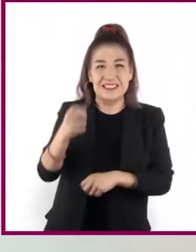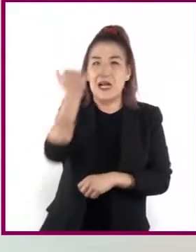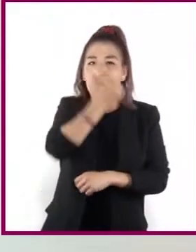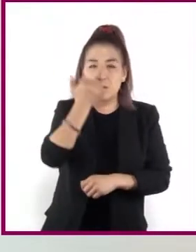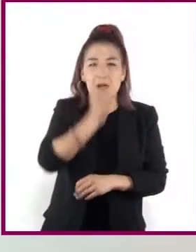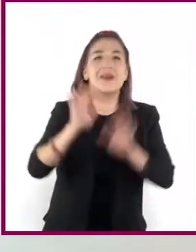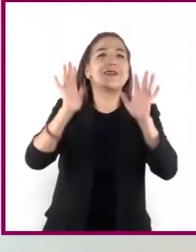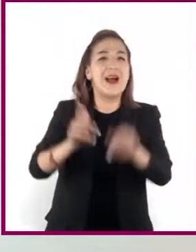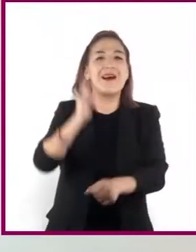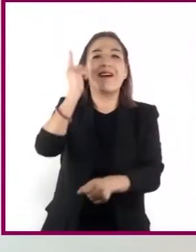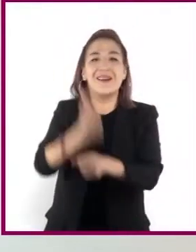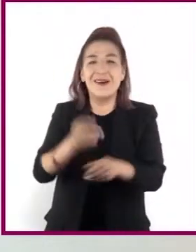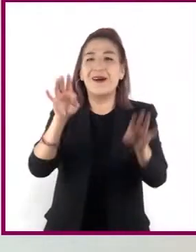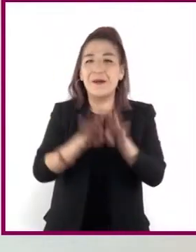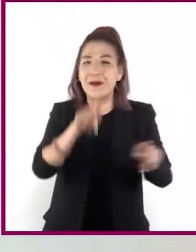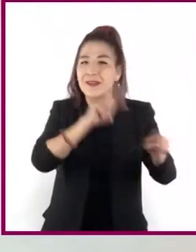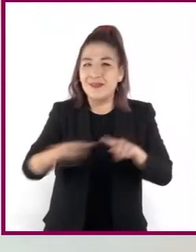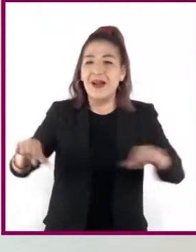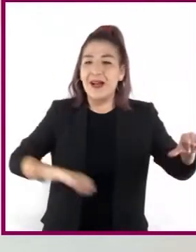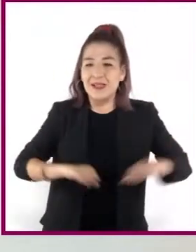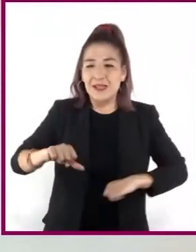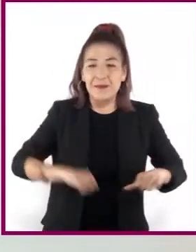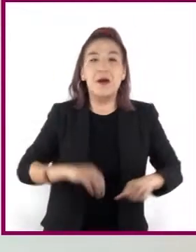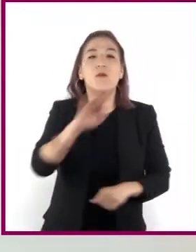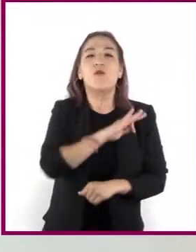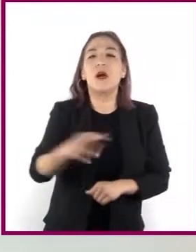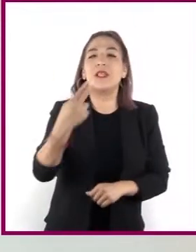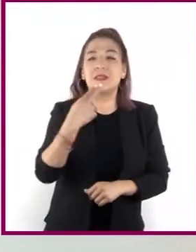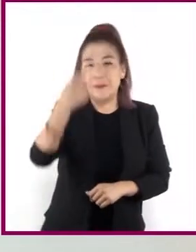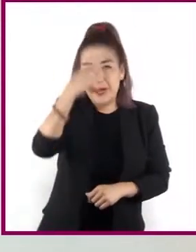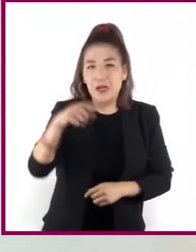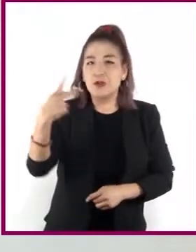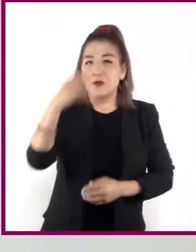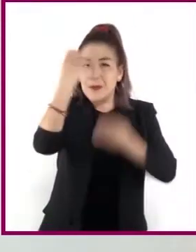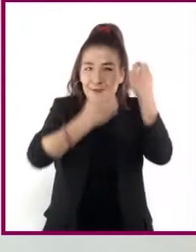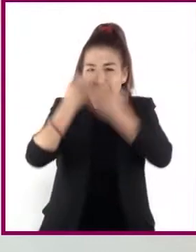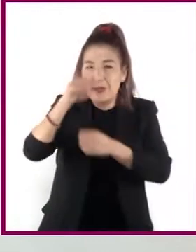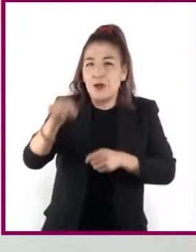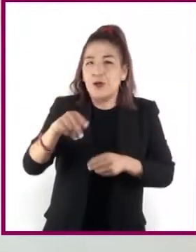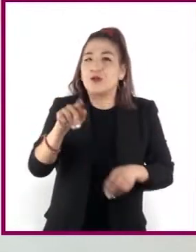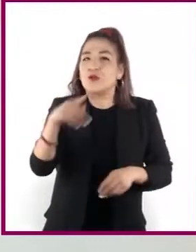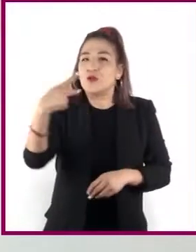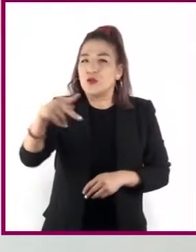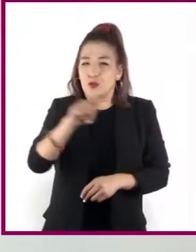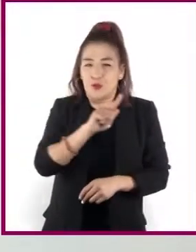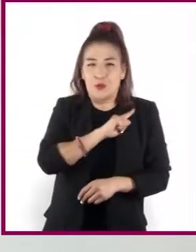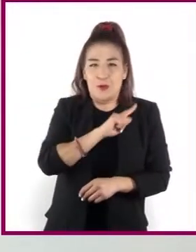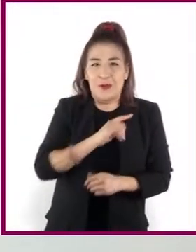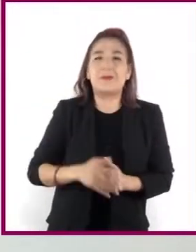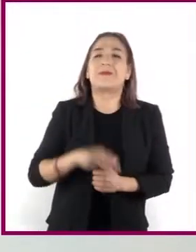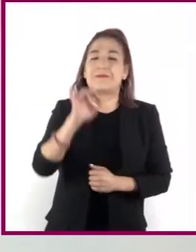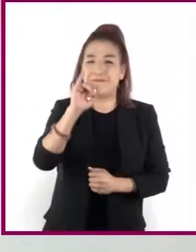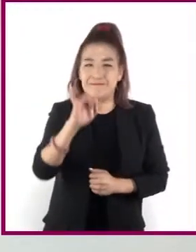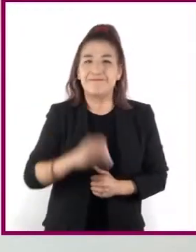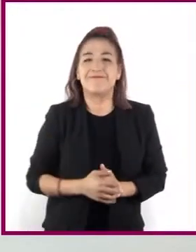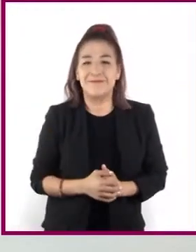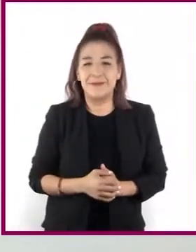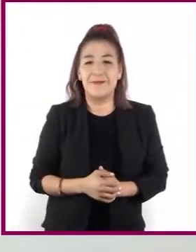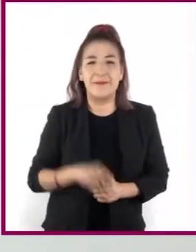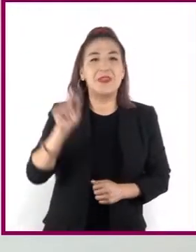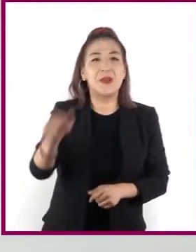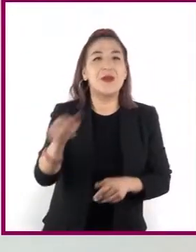había encontrado algunos criterios que podrían servir para autoevaluar su resumen. Así es. Ya